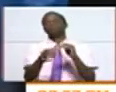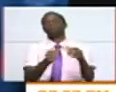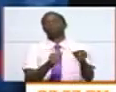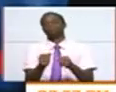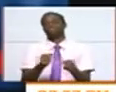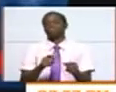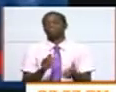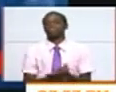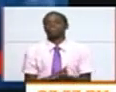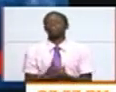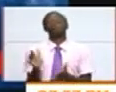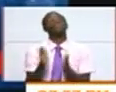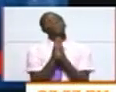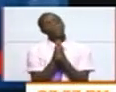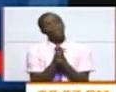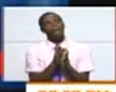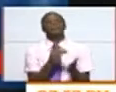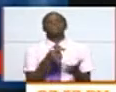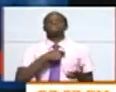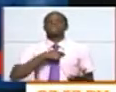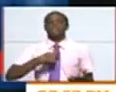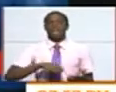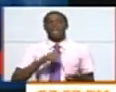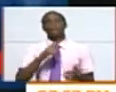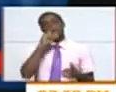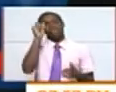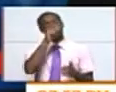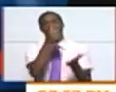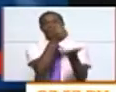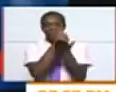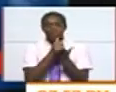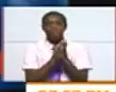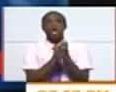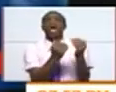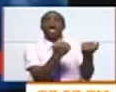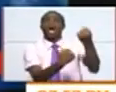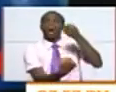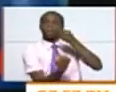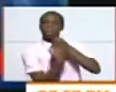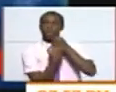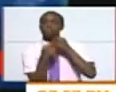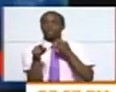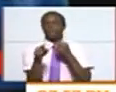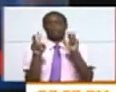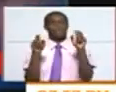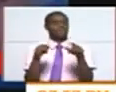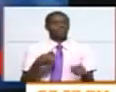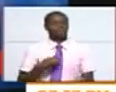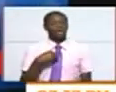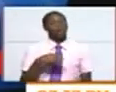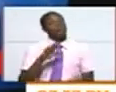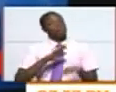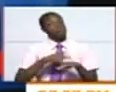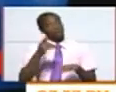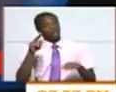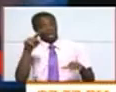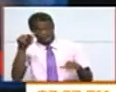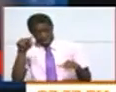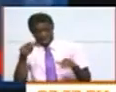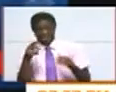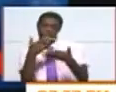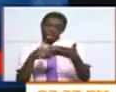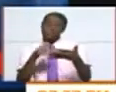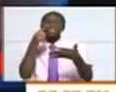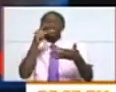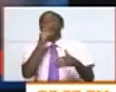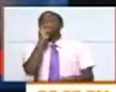Yo pido una ayuda del presidente Maduro que nos apoye y que nos ayude respecto a eso. Porque así como ella dice que Maduro no sirve, donde yo quiero que